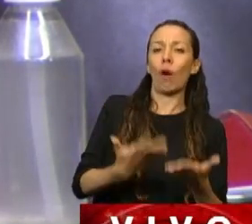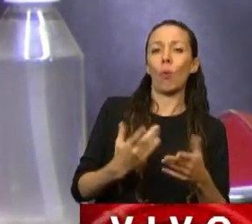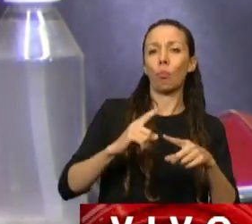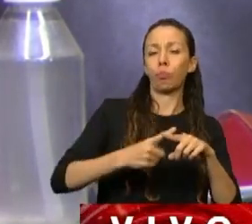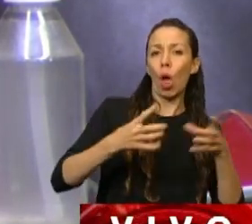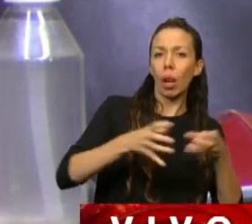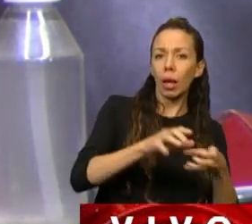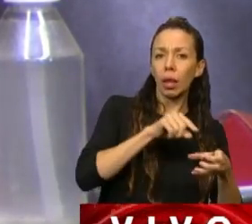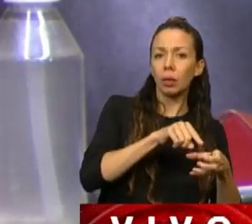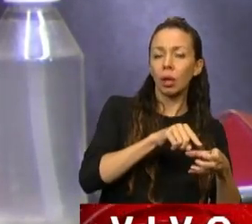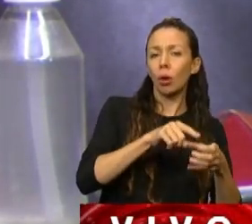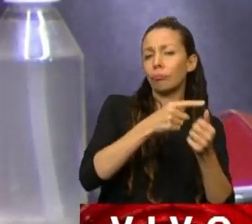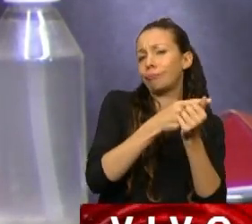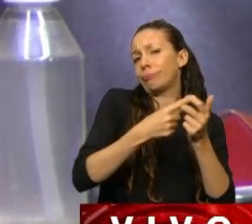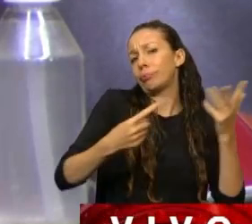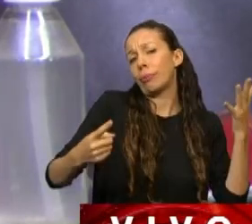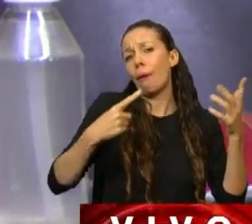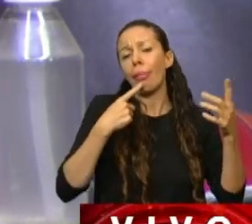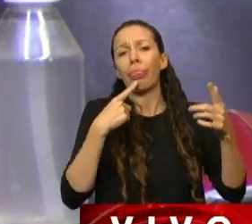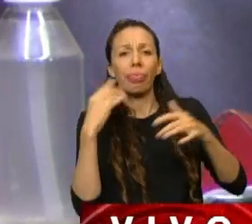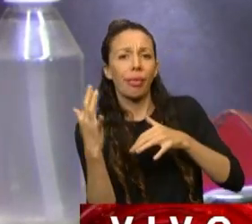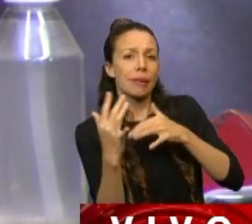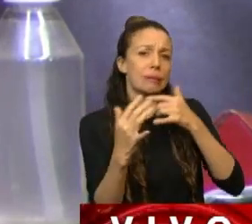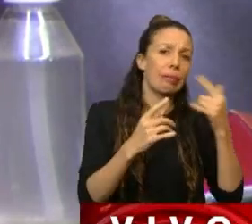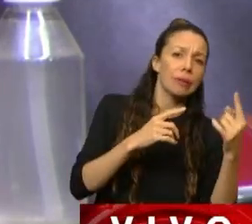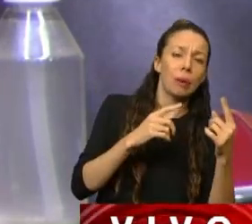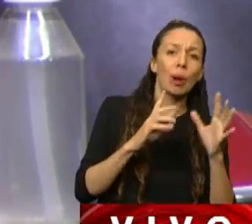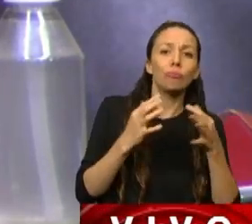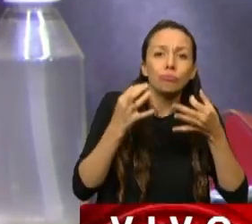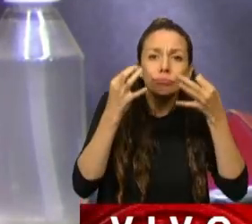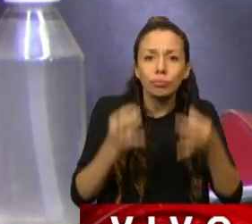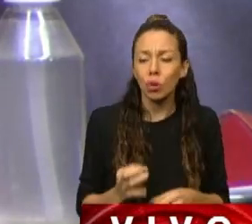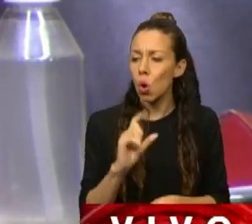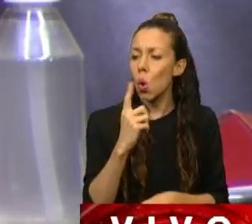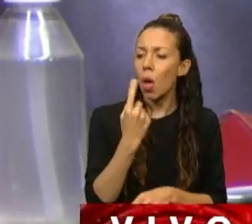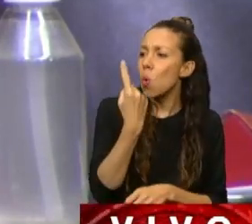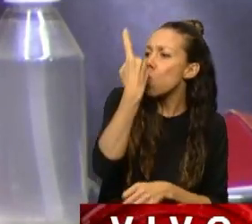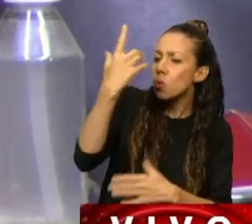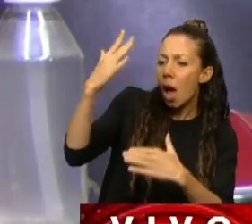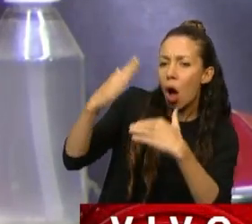lo real es que no hay una obra que tenga